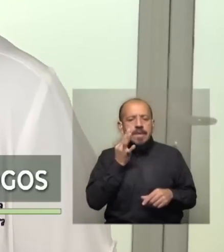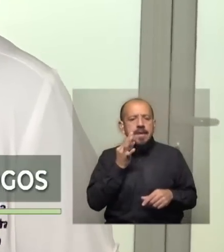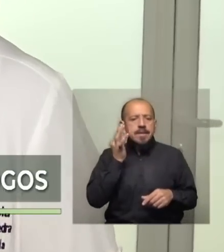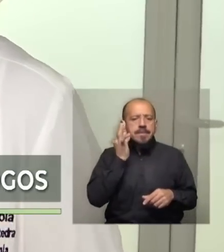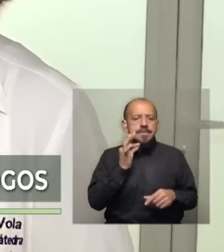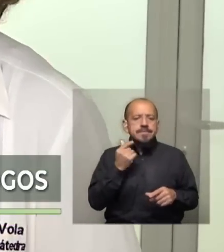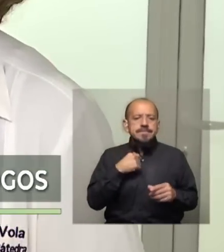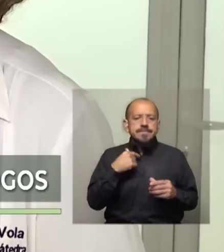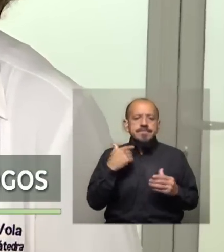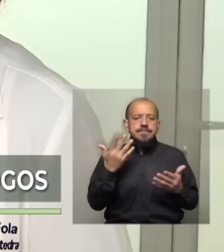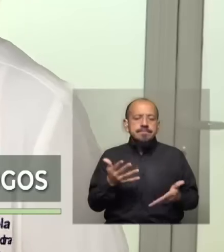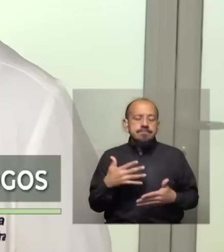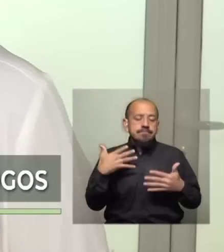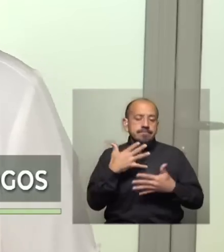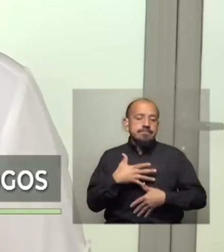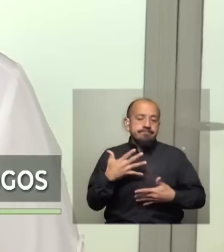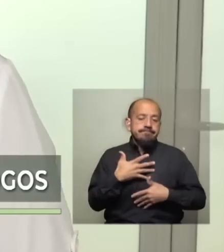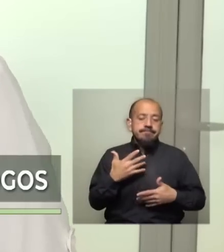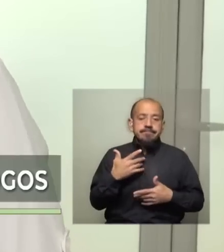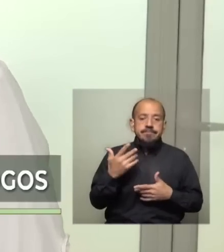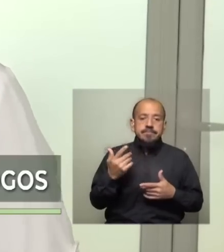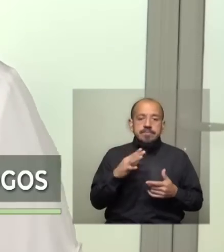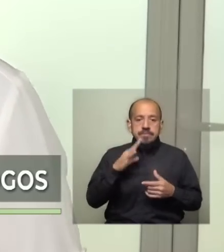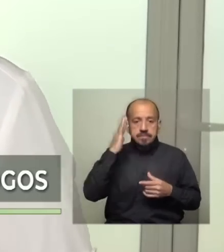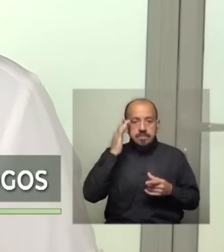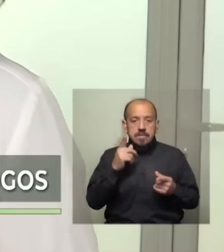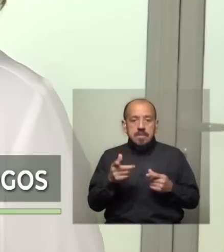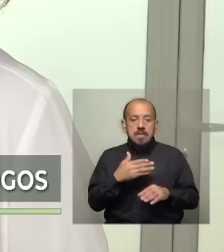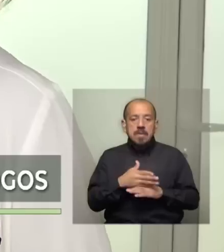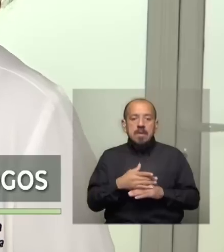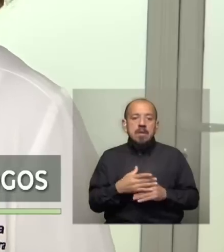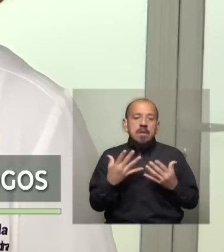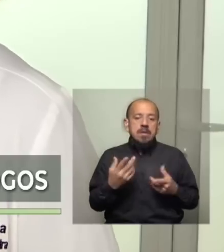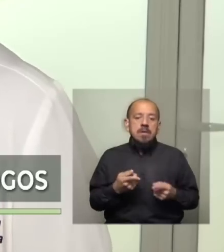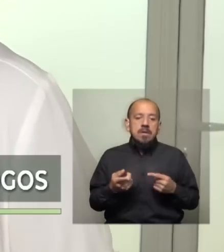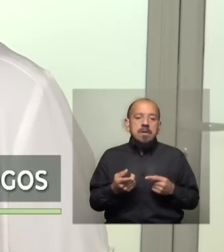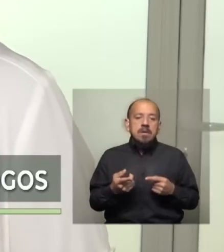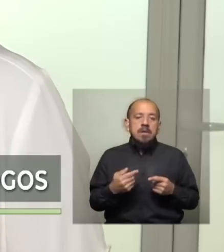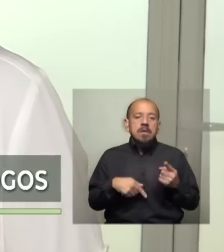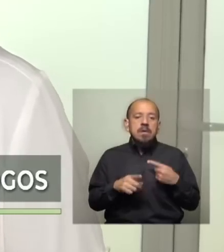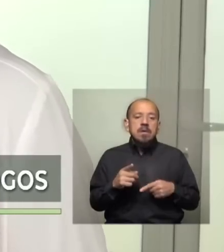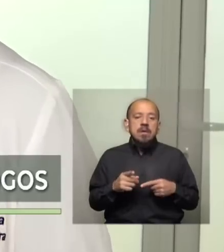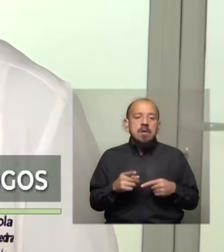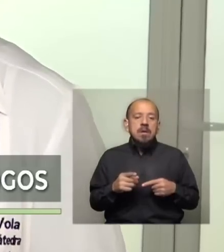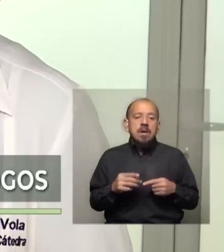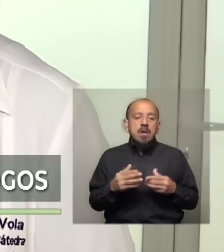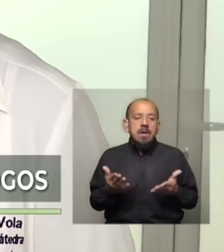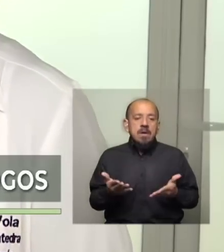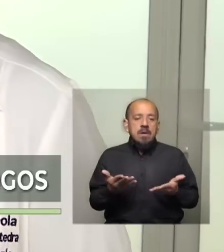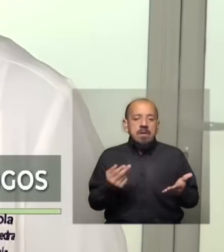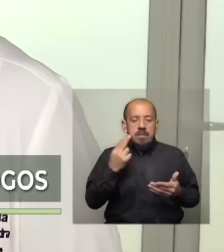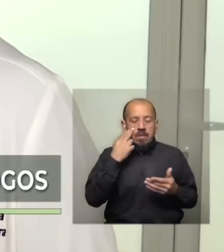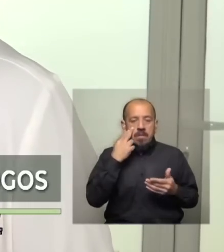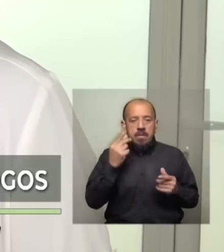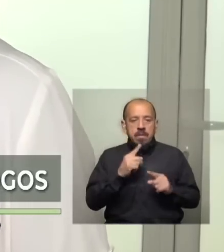a bañarnos en el mar con agua con mucha sal y eso sabemos que más allá de secarnos un poco más la piel no genera mucho más